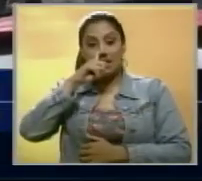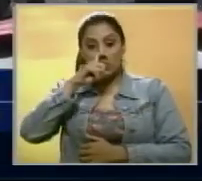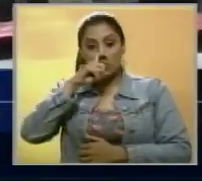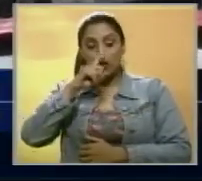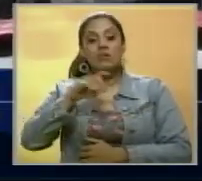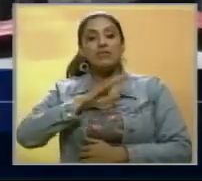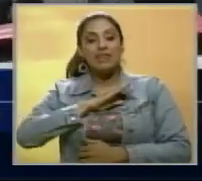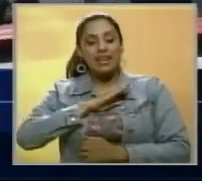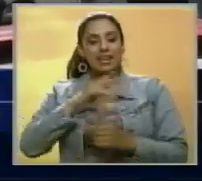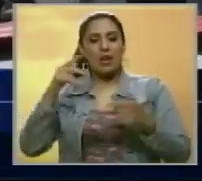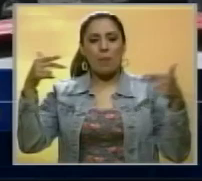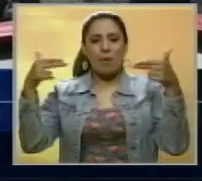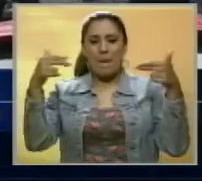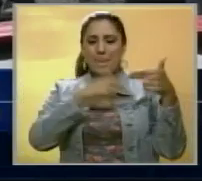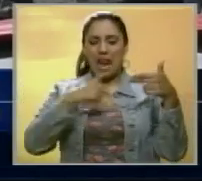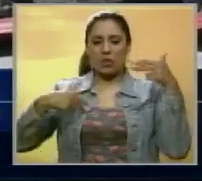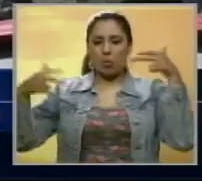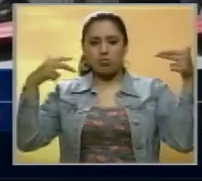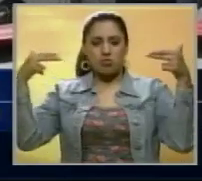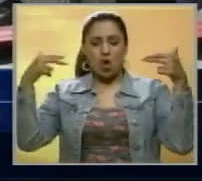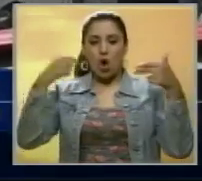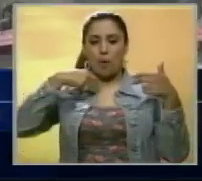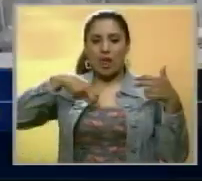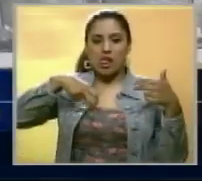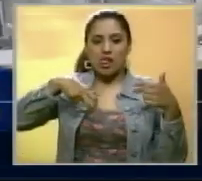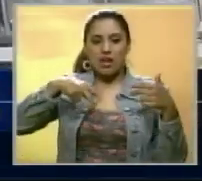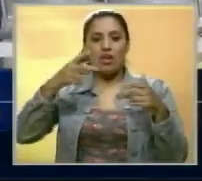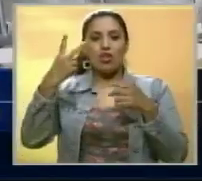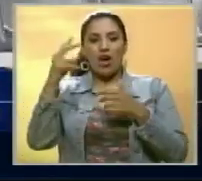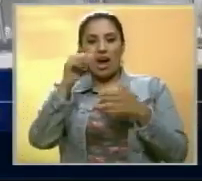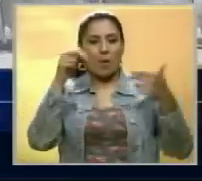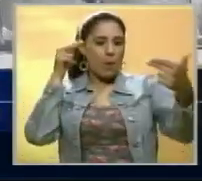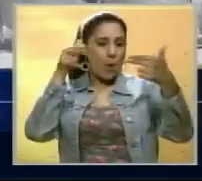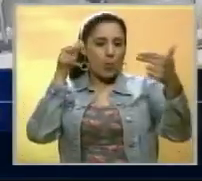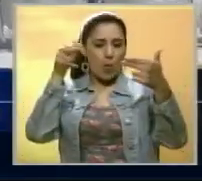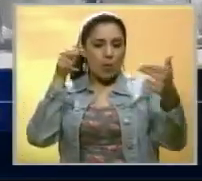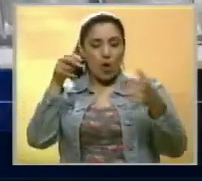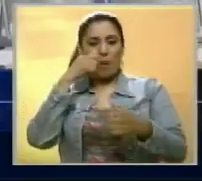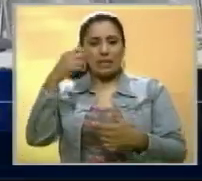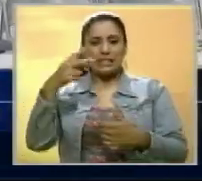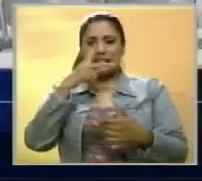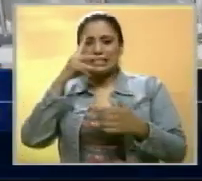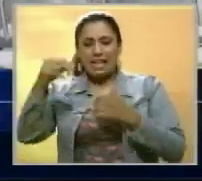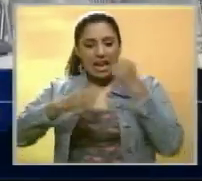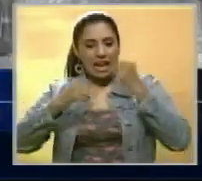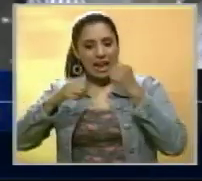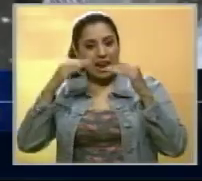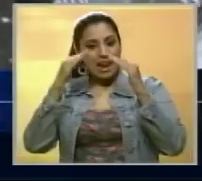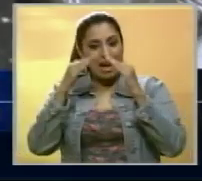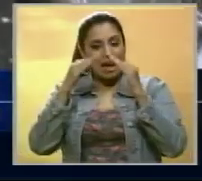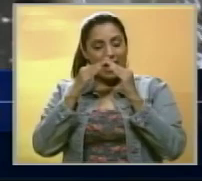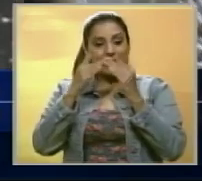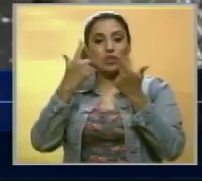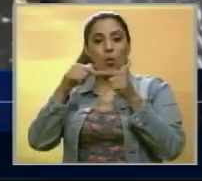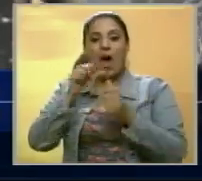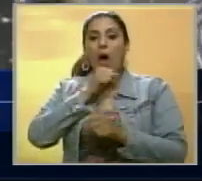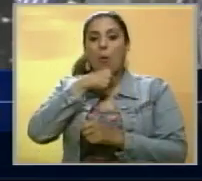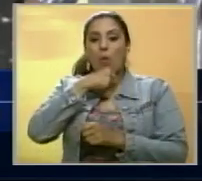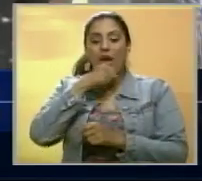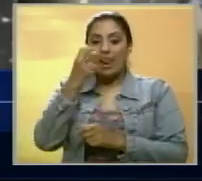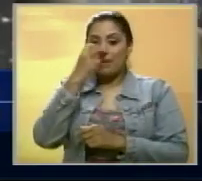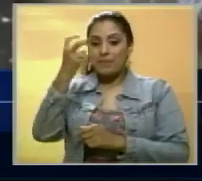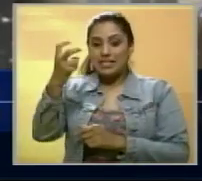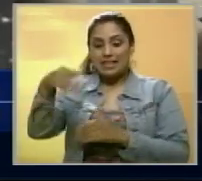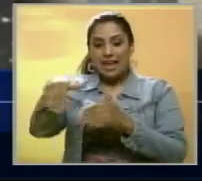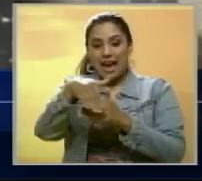edad, quedó atrapado en la línea de fuego cuando desde 2 vehículos se enfrentaron a tiros. El joven salió a su casa, a la vivienda de su abuela, ubicada